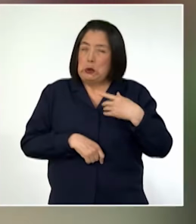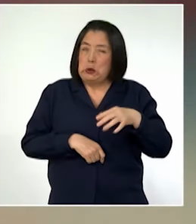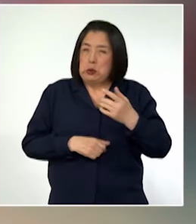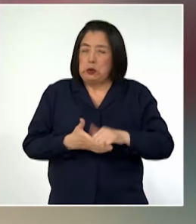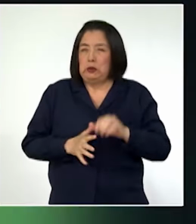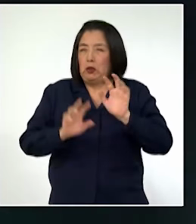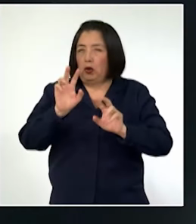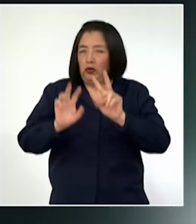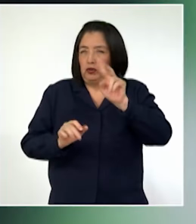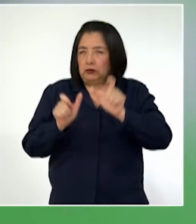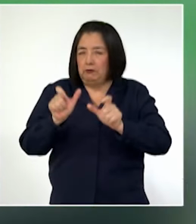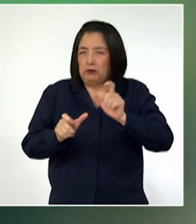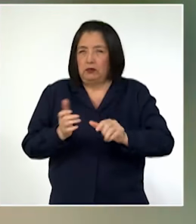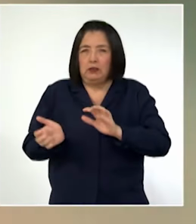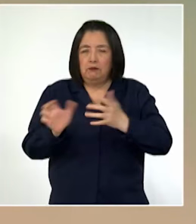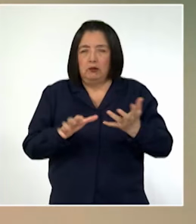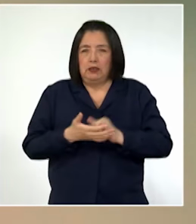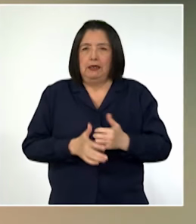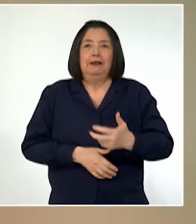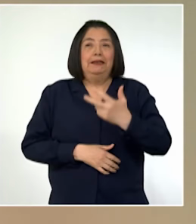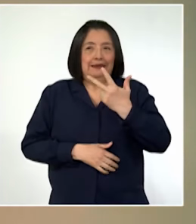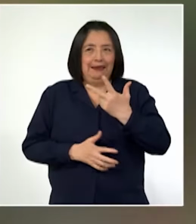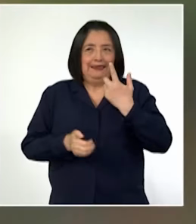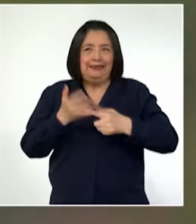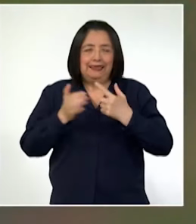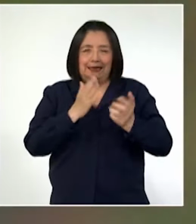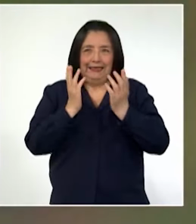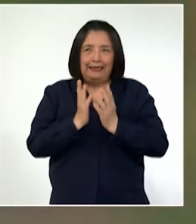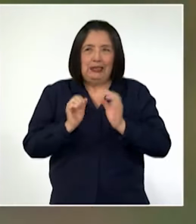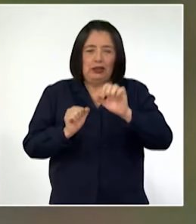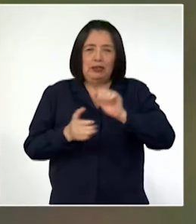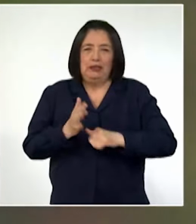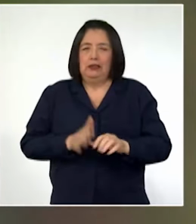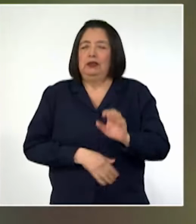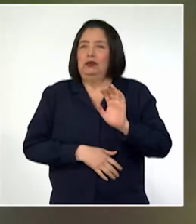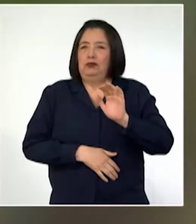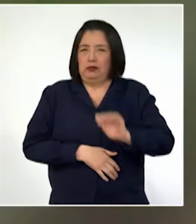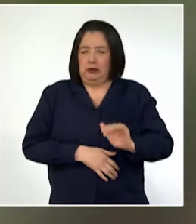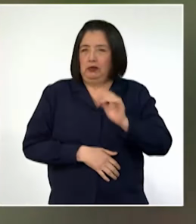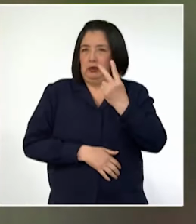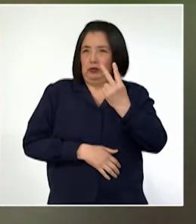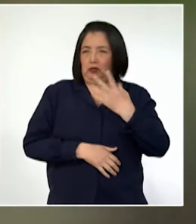12 personas murieron, entre ellas 3 escolares y un niño de 2 años.